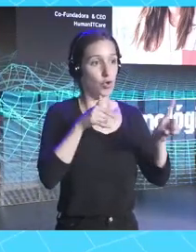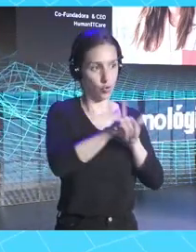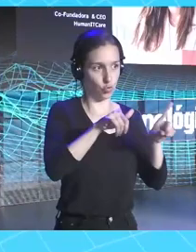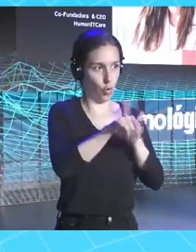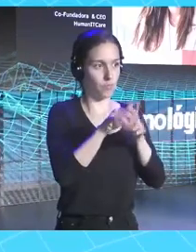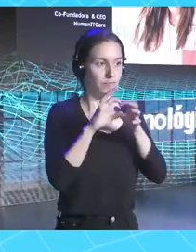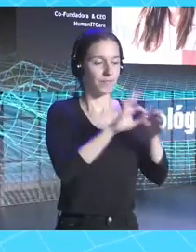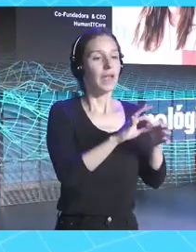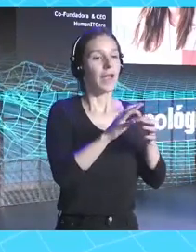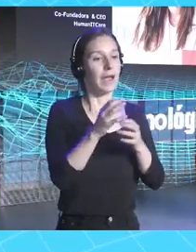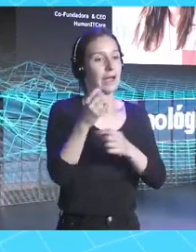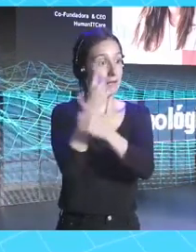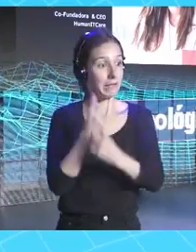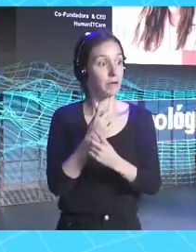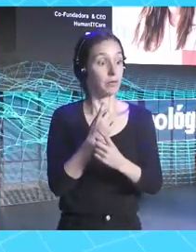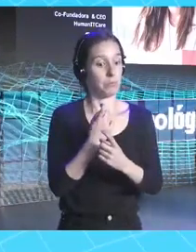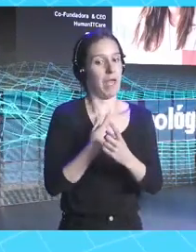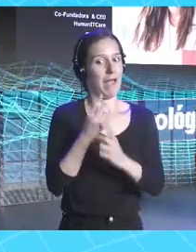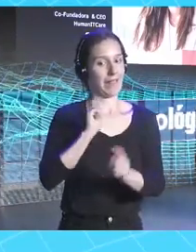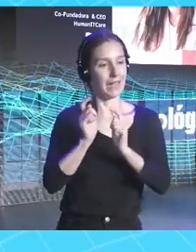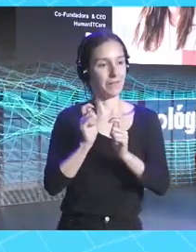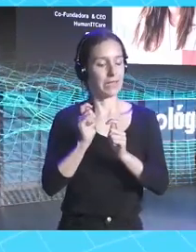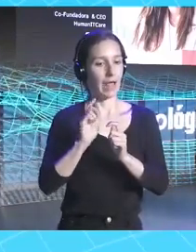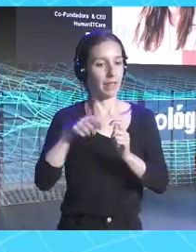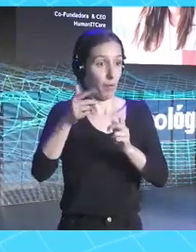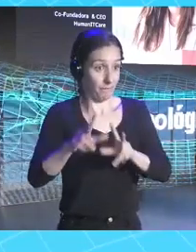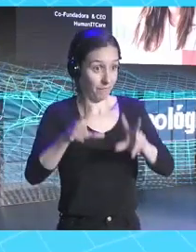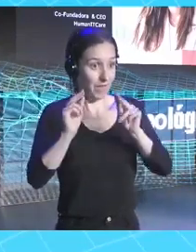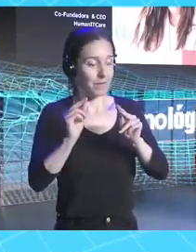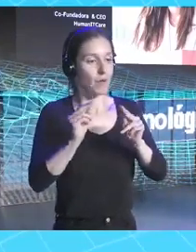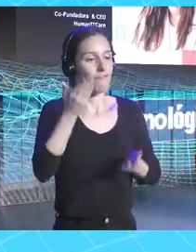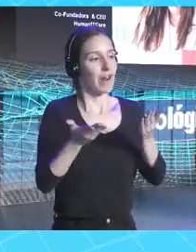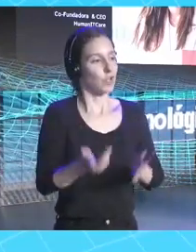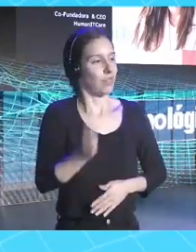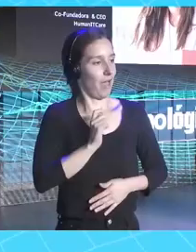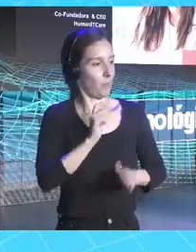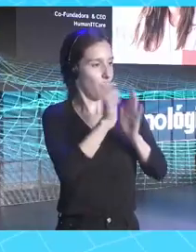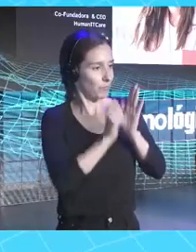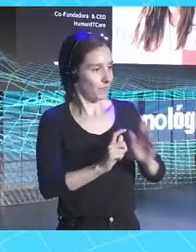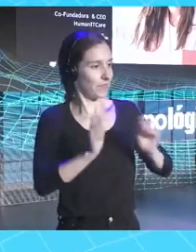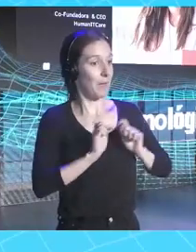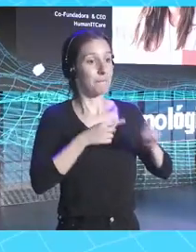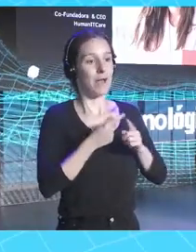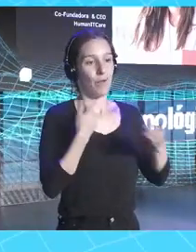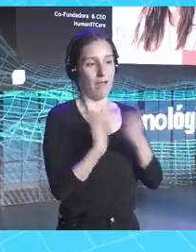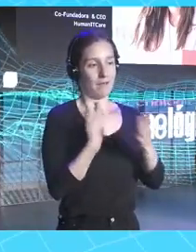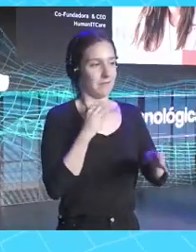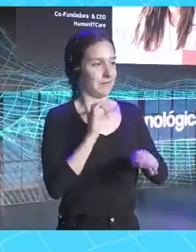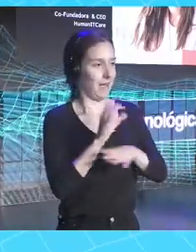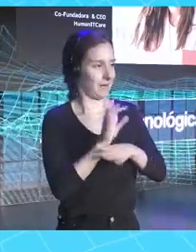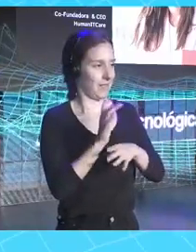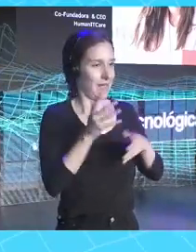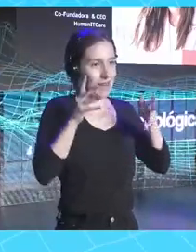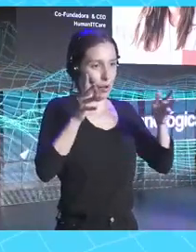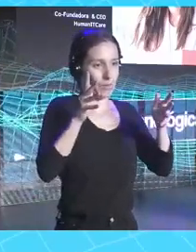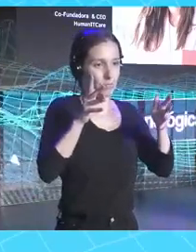entonces después de tener esta entrevista te hacen una valoración y te dan una carta de recomendación que te dicen Pues eso cuánto te asignan como